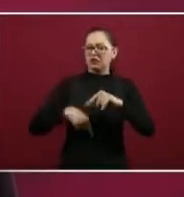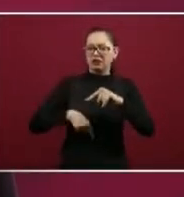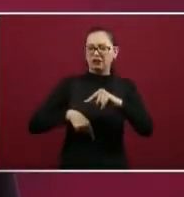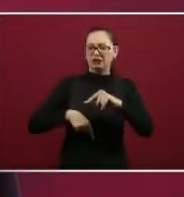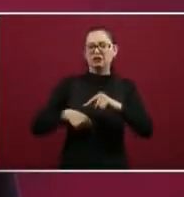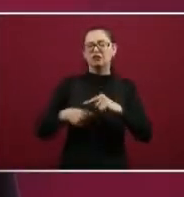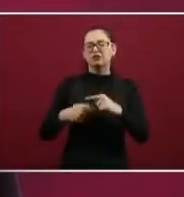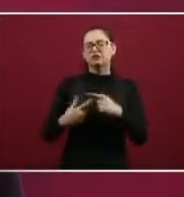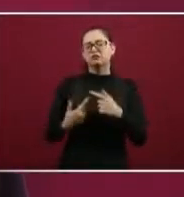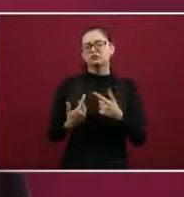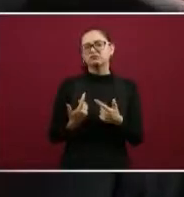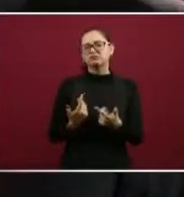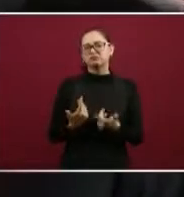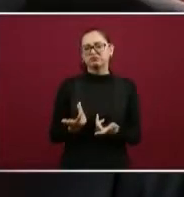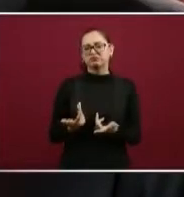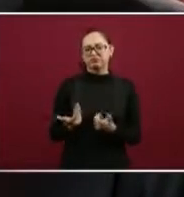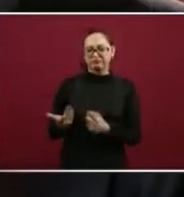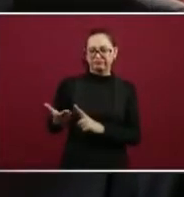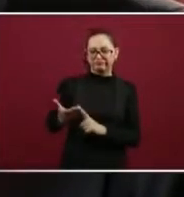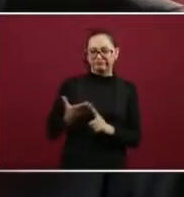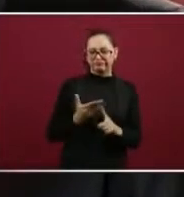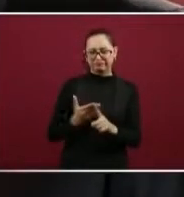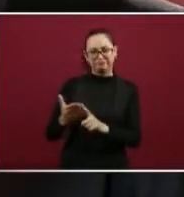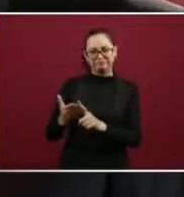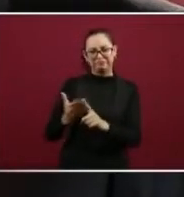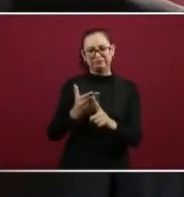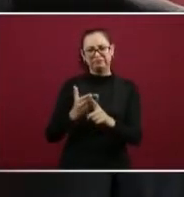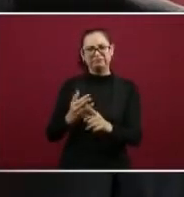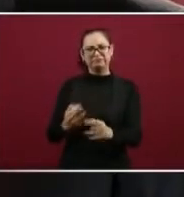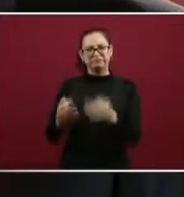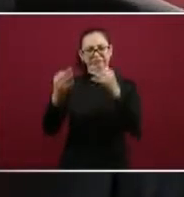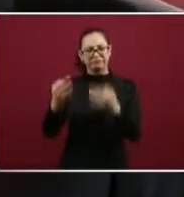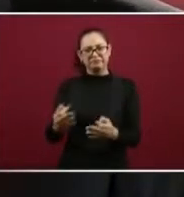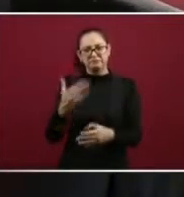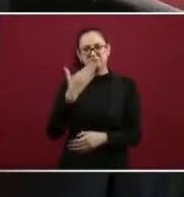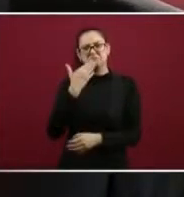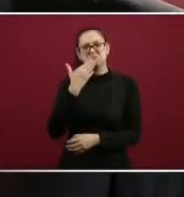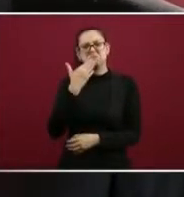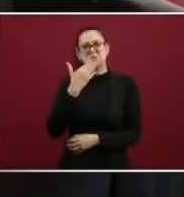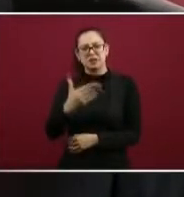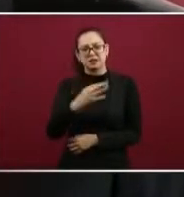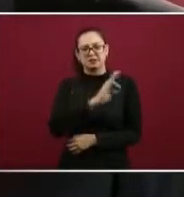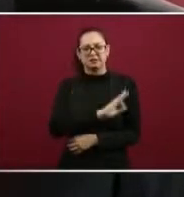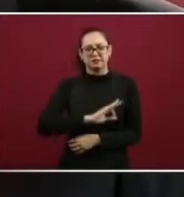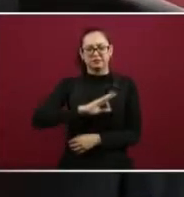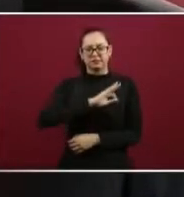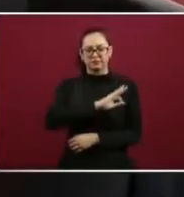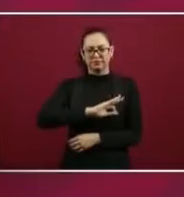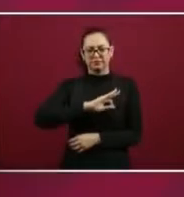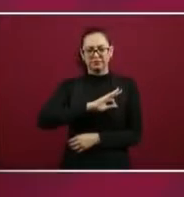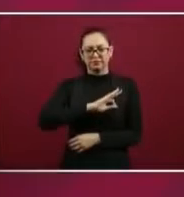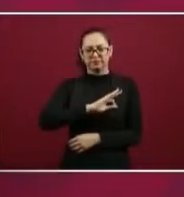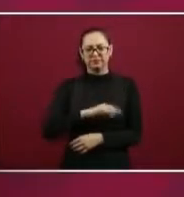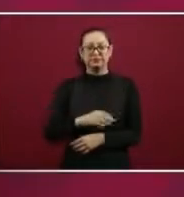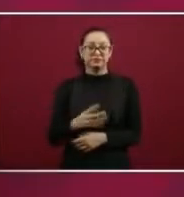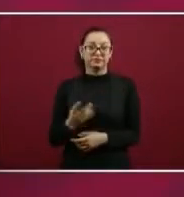también allá se implemente una campaña de orientación a los jóvenes y se disminuya el consumo de drogas.